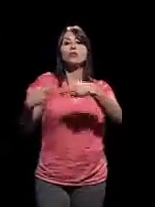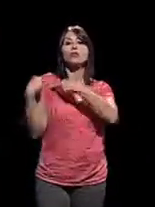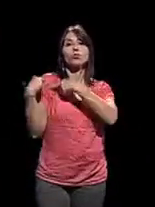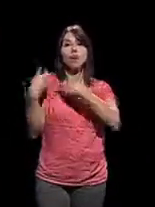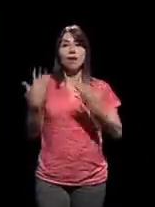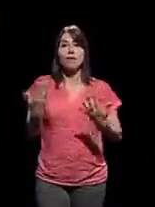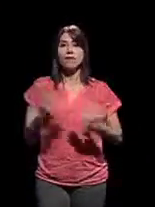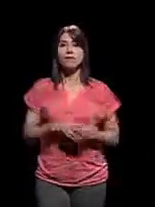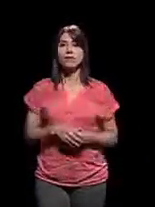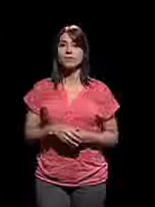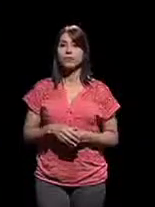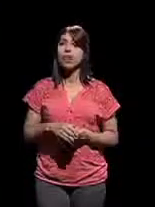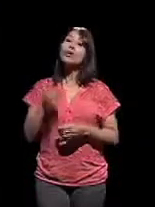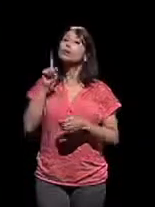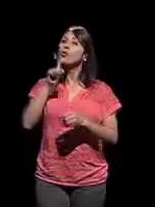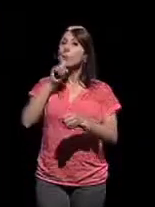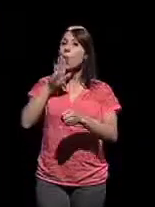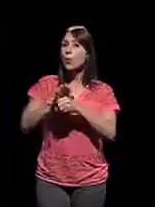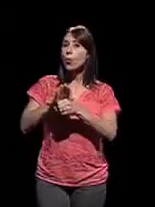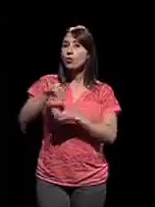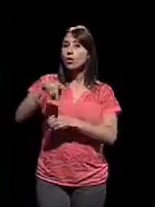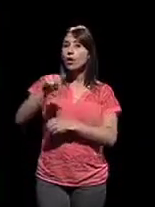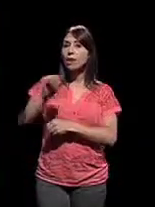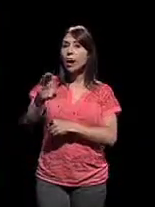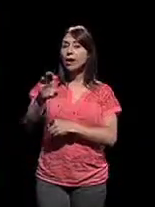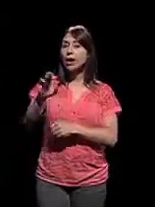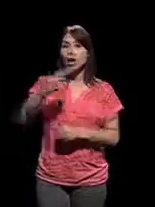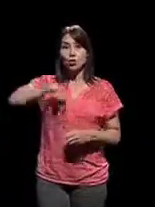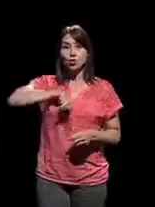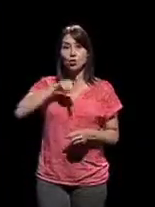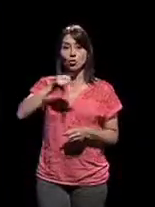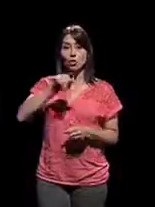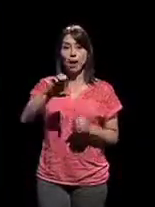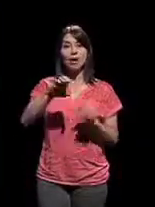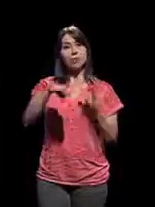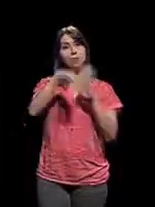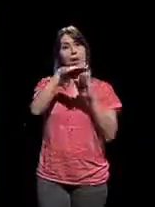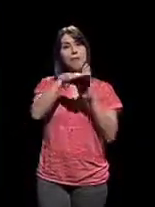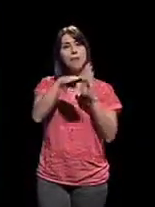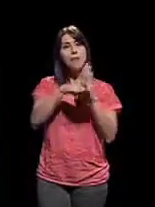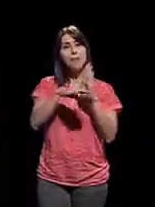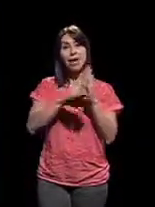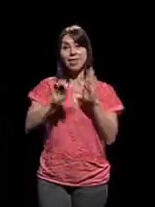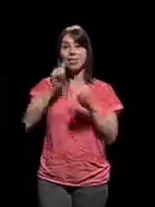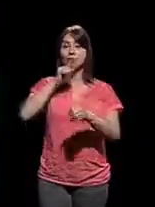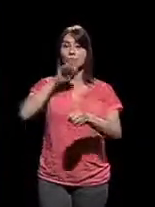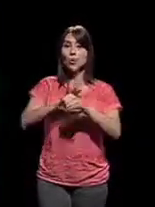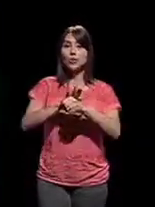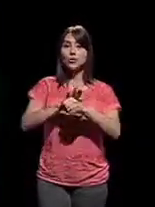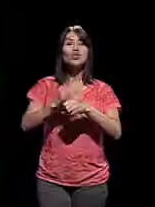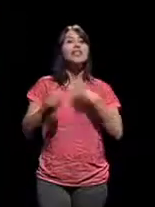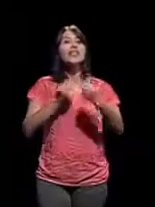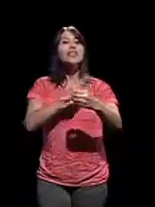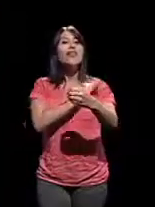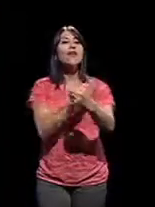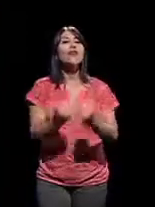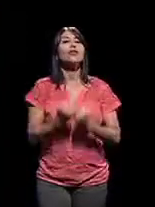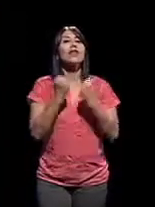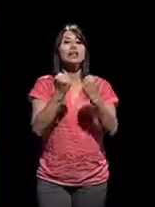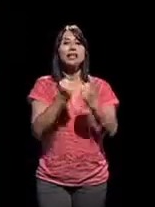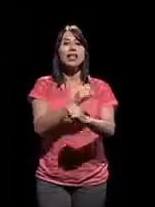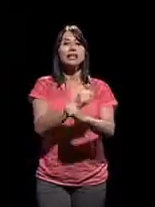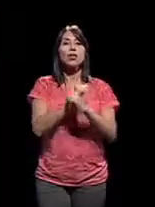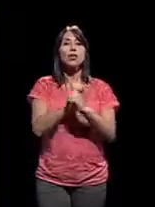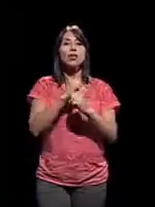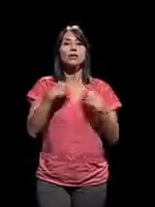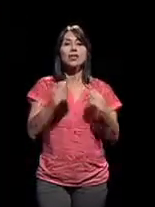al 2025? Bueno, de hecho, uno de los compromisos del PAC, en los 10 compromisos que el PAC hace con la ciudadanía, es fortalecer el sistema de del seguro de